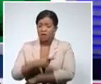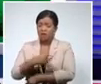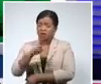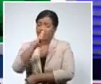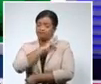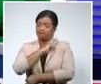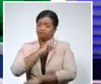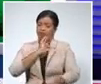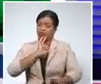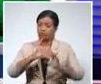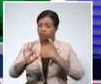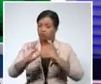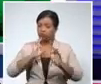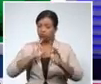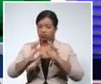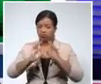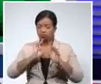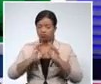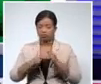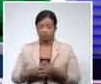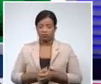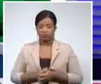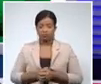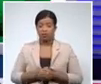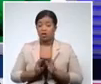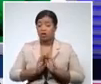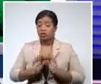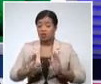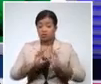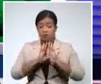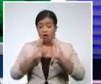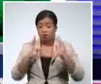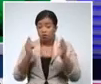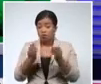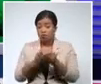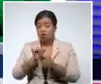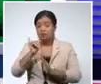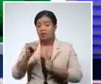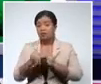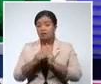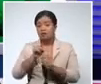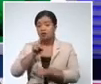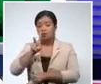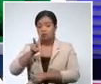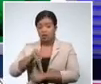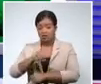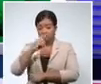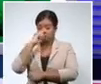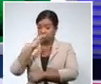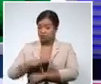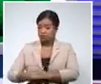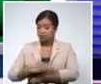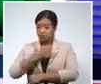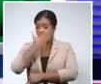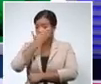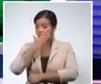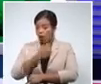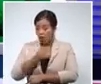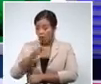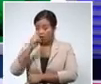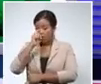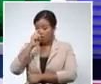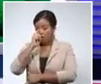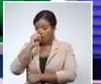responsabilidad muy elevada. Ya se acumulan 6.120 niños, jóvenes, adolescentes de